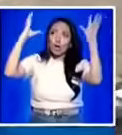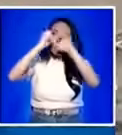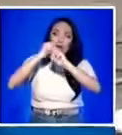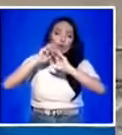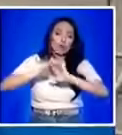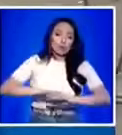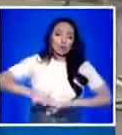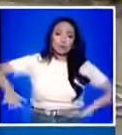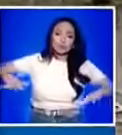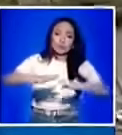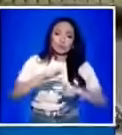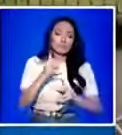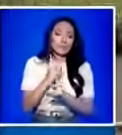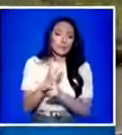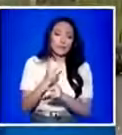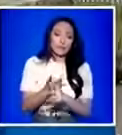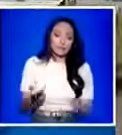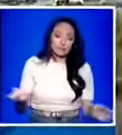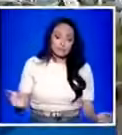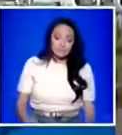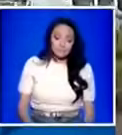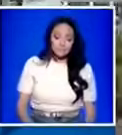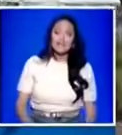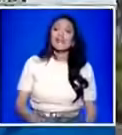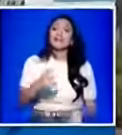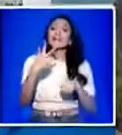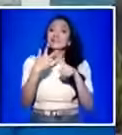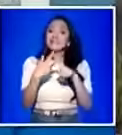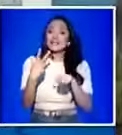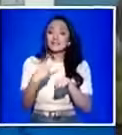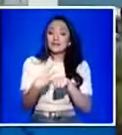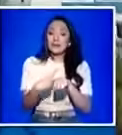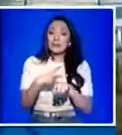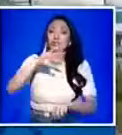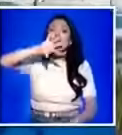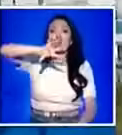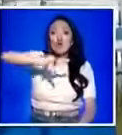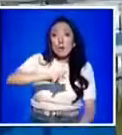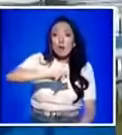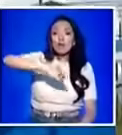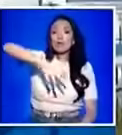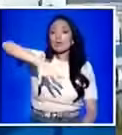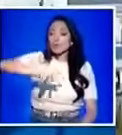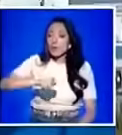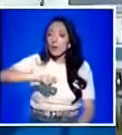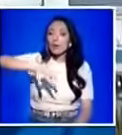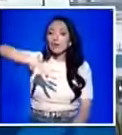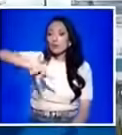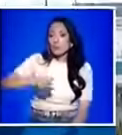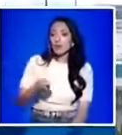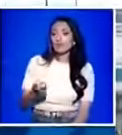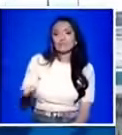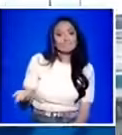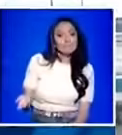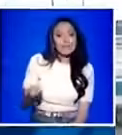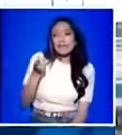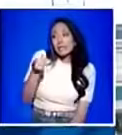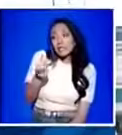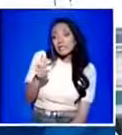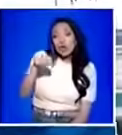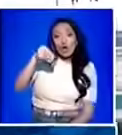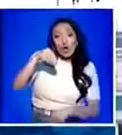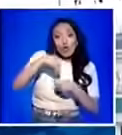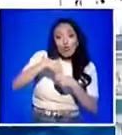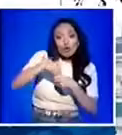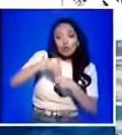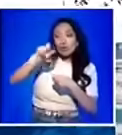total inseguridad. Entonces, nosotros estamos rehabilitando nuevamente con recursos que correspondería a